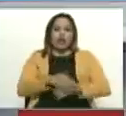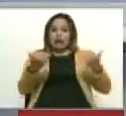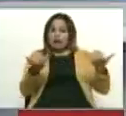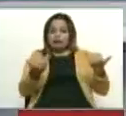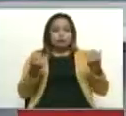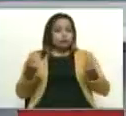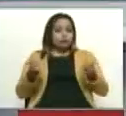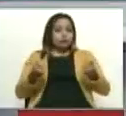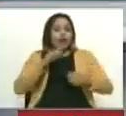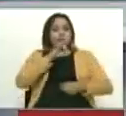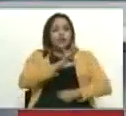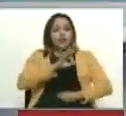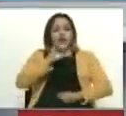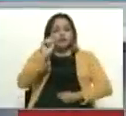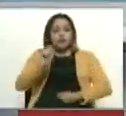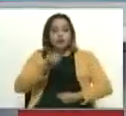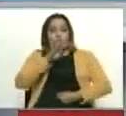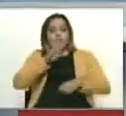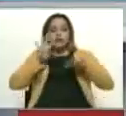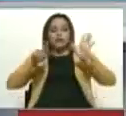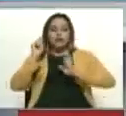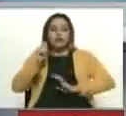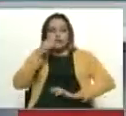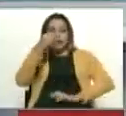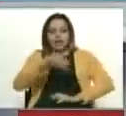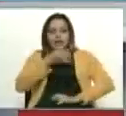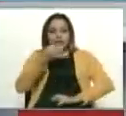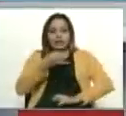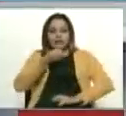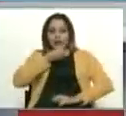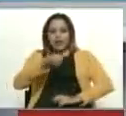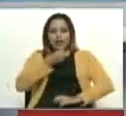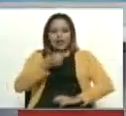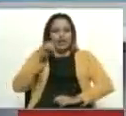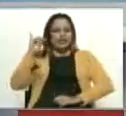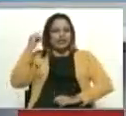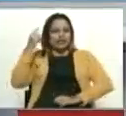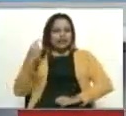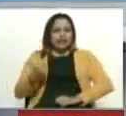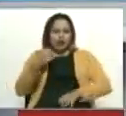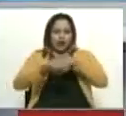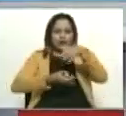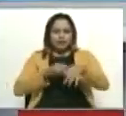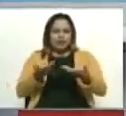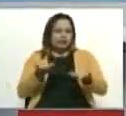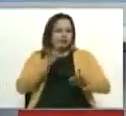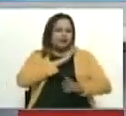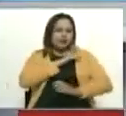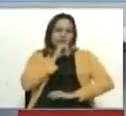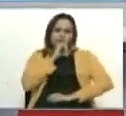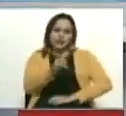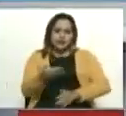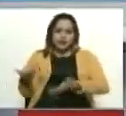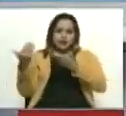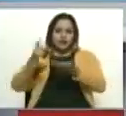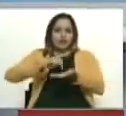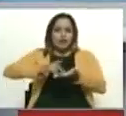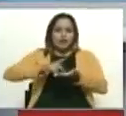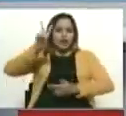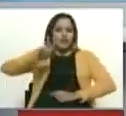8:49 minutos de la tarde. Nos vamos con Gisette Cabrera. Ella nos cuenta qué nos tiene a esta hora. Adelante, te escuchamos, Gisette, desde la parroquia El